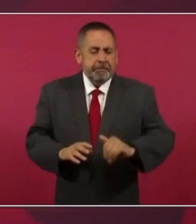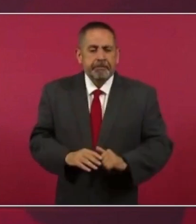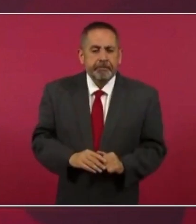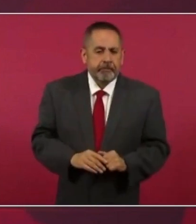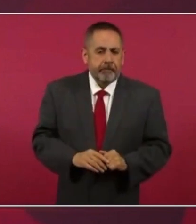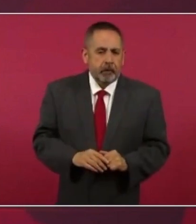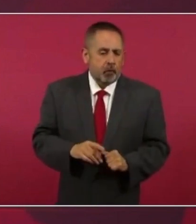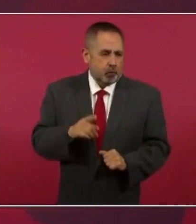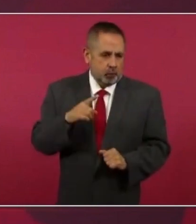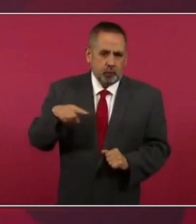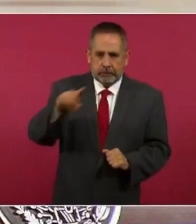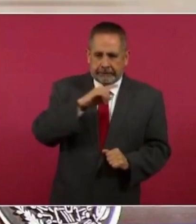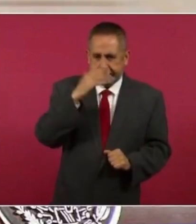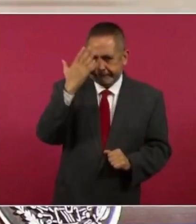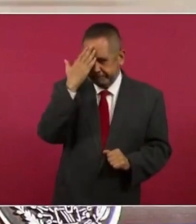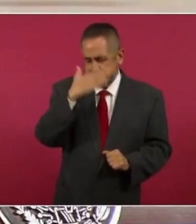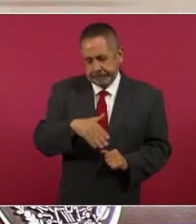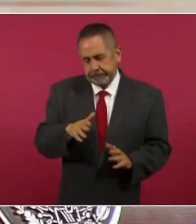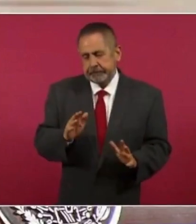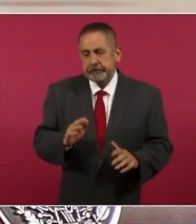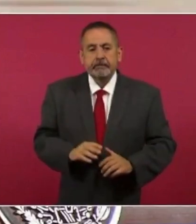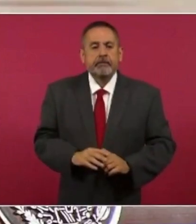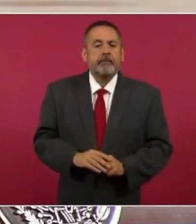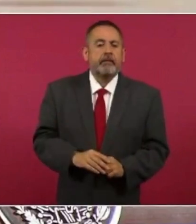se sabe,